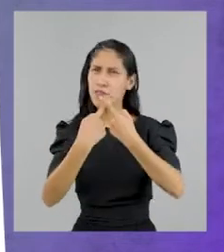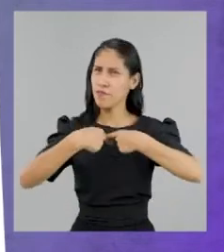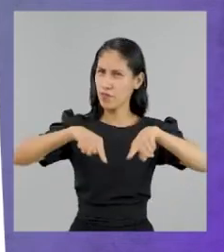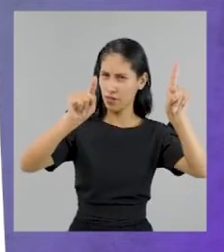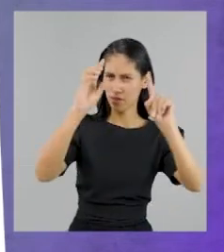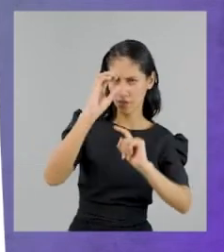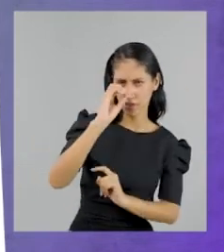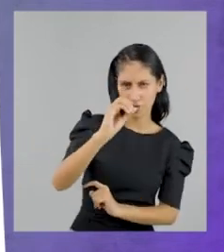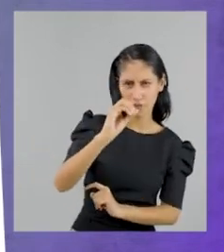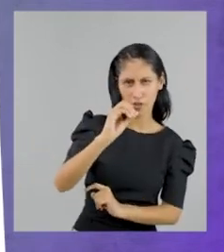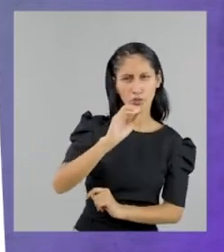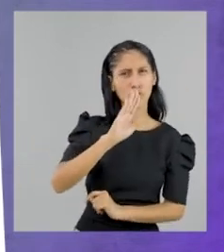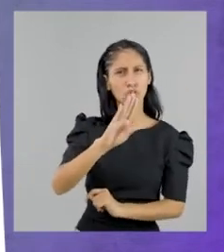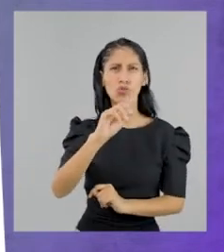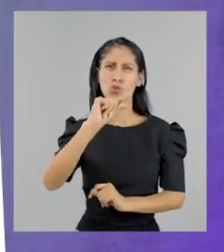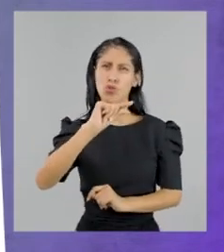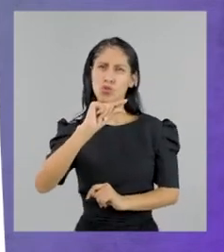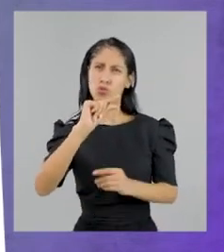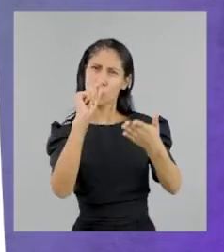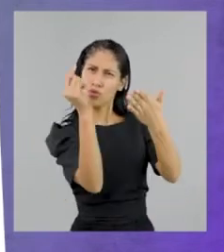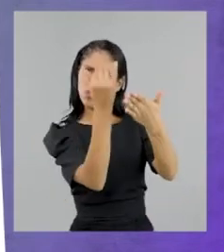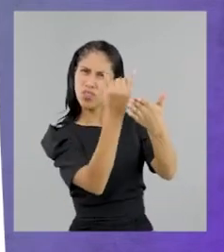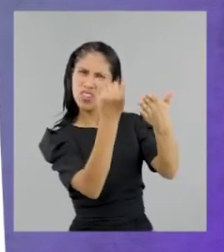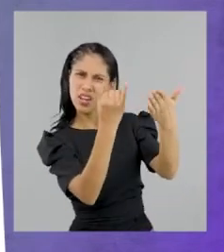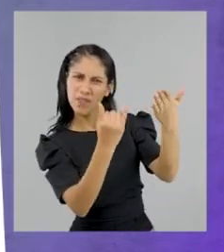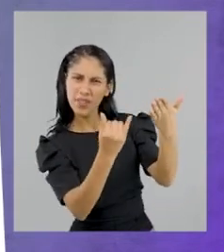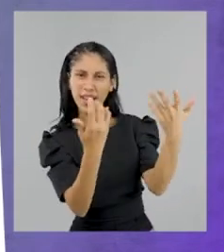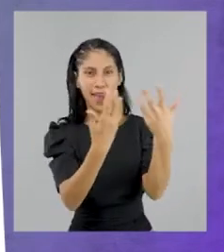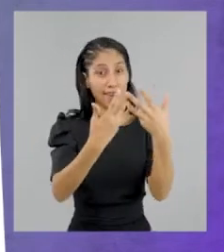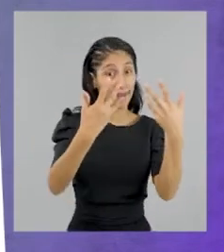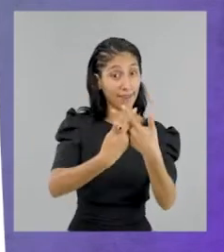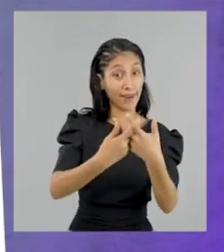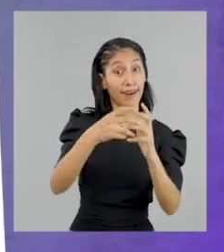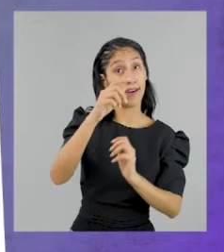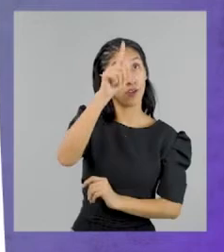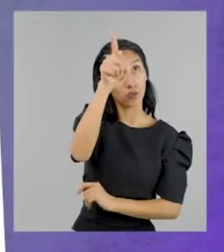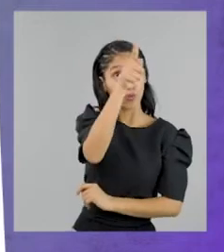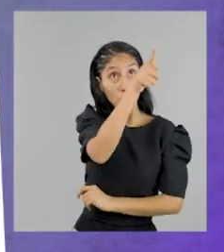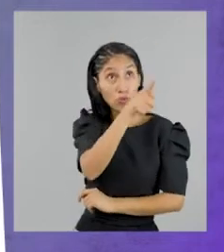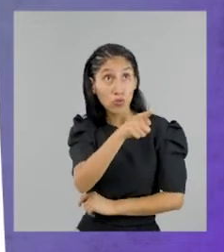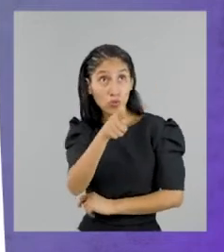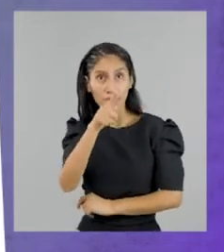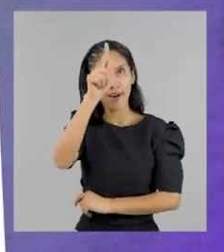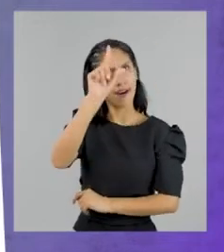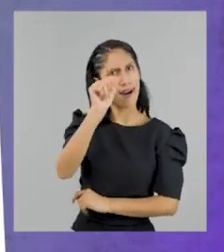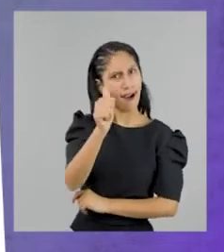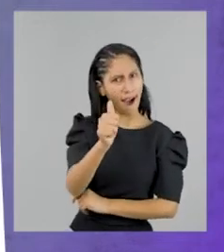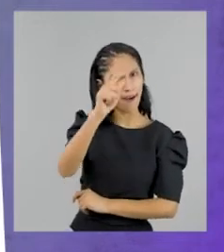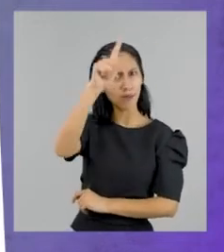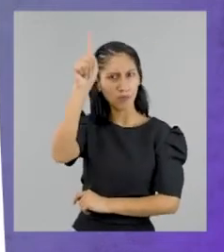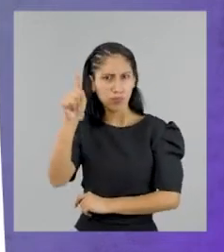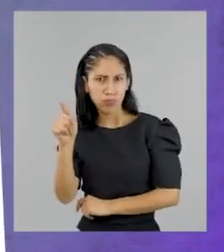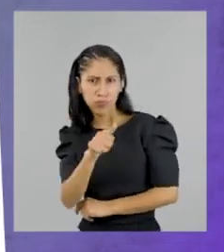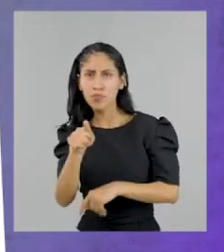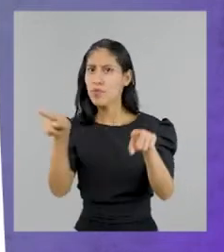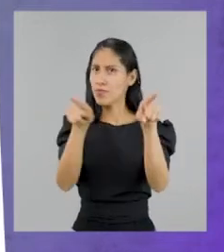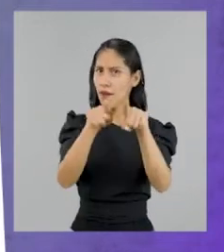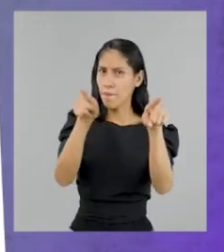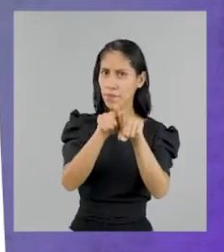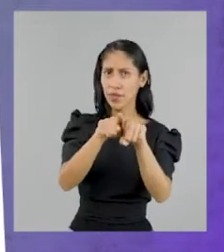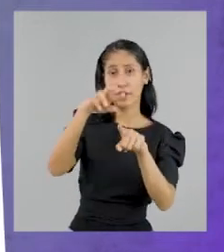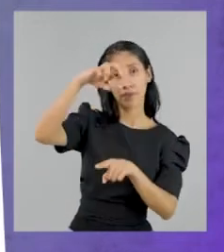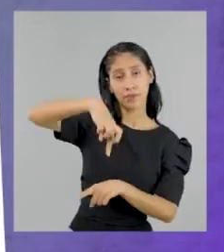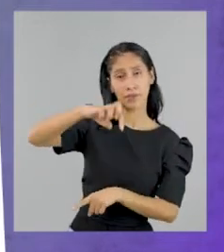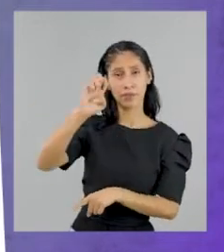b diferente de 0, su gráfica es un senoide con amplitud a, valor absoluto de a,